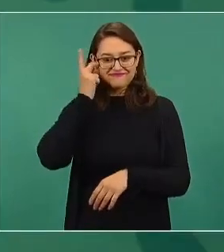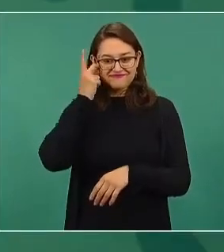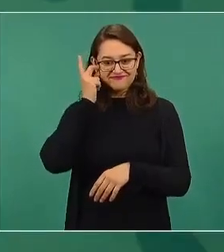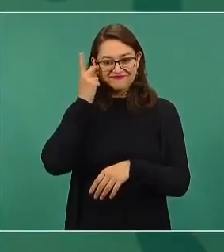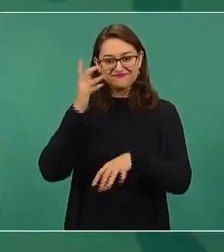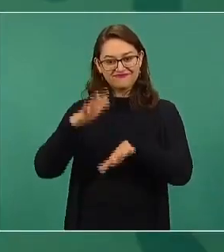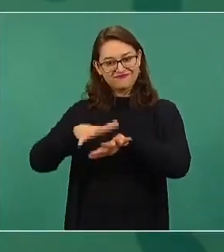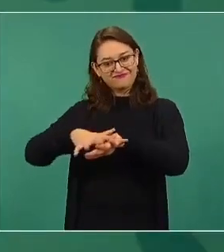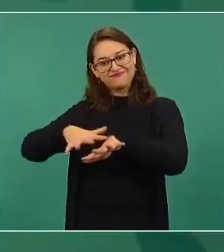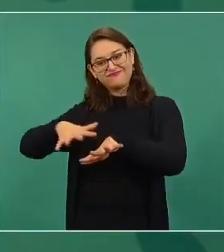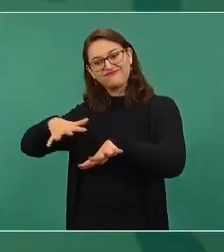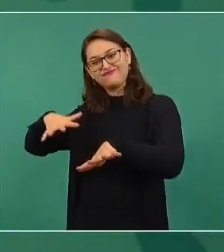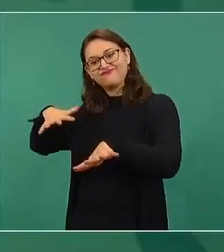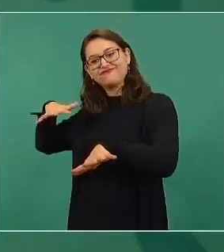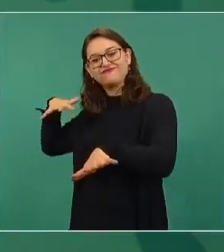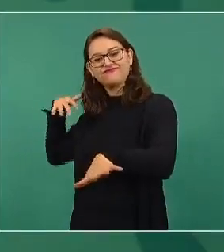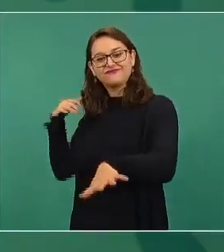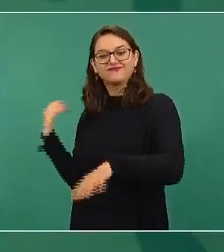y